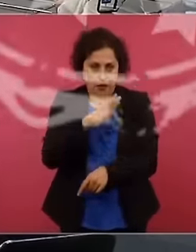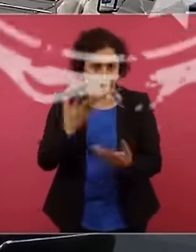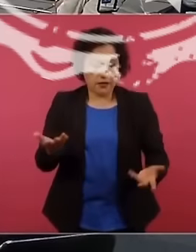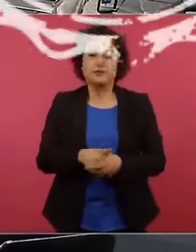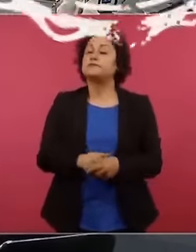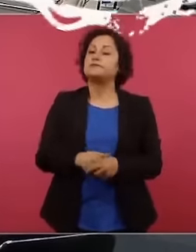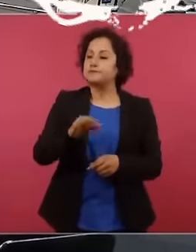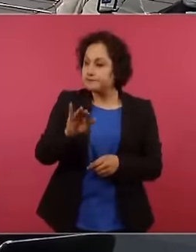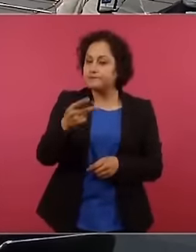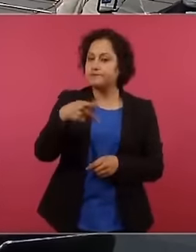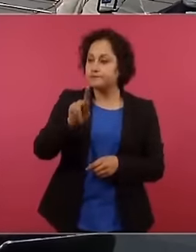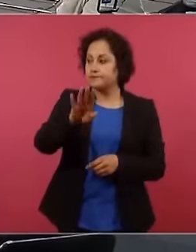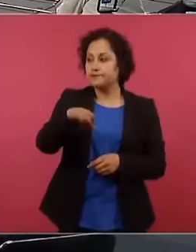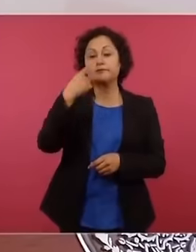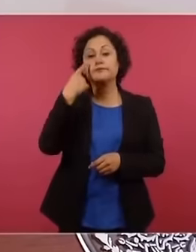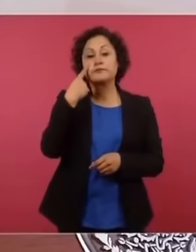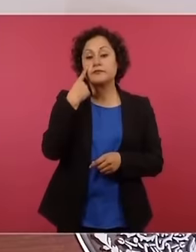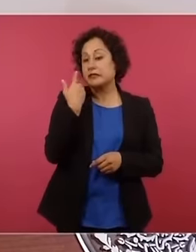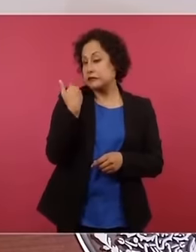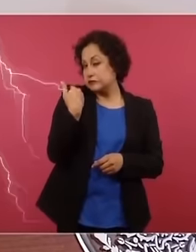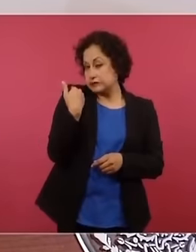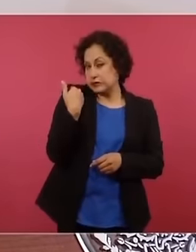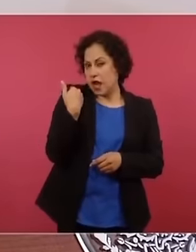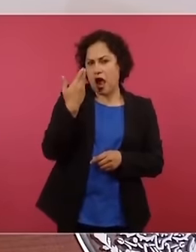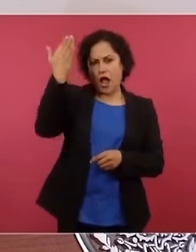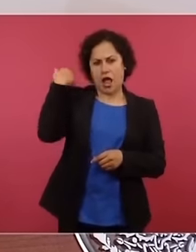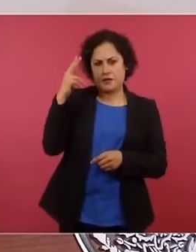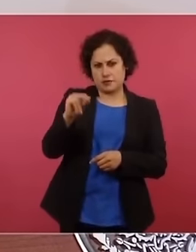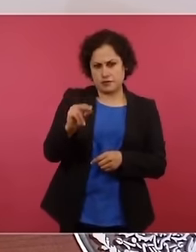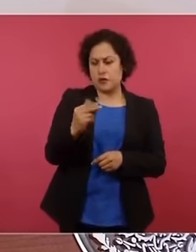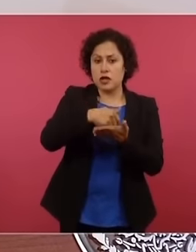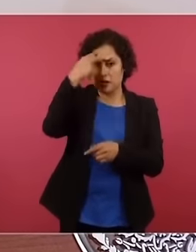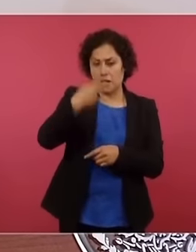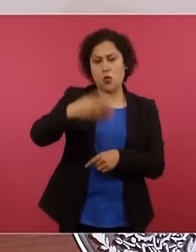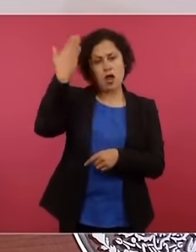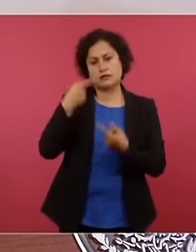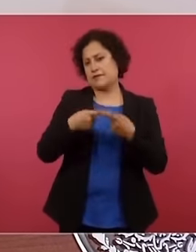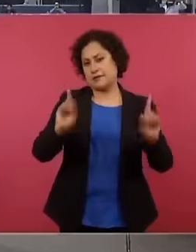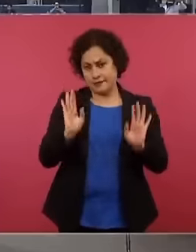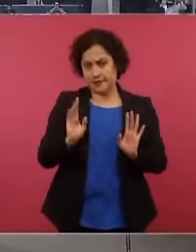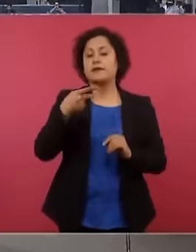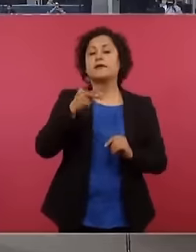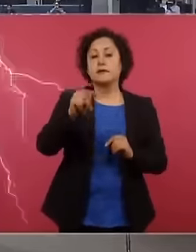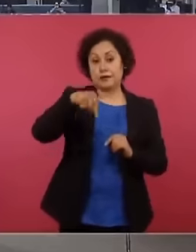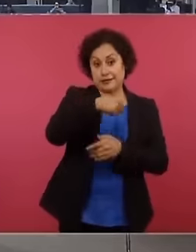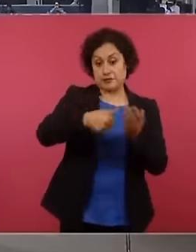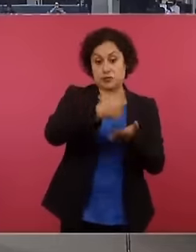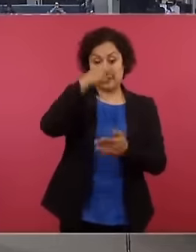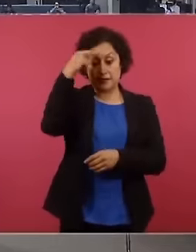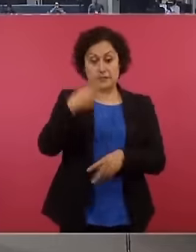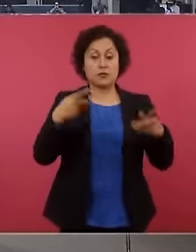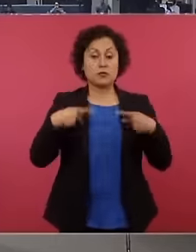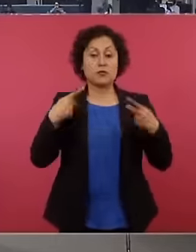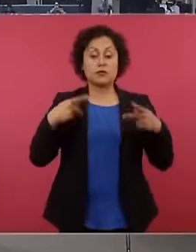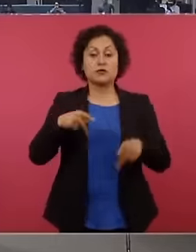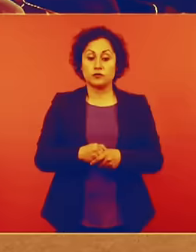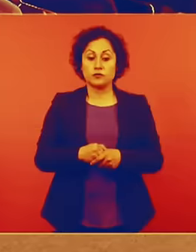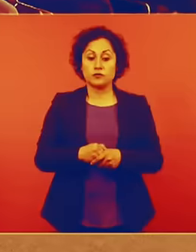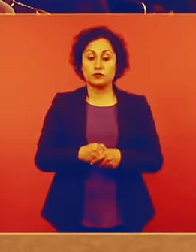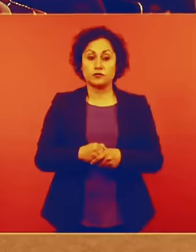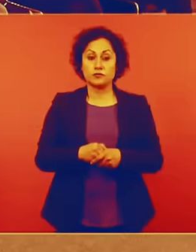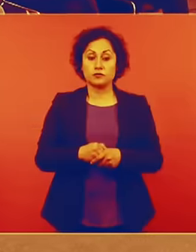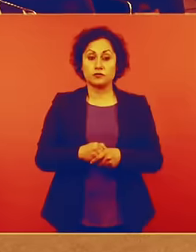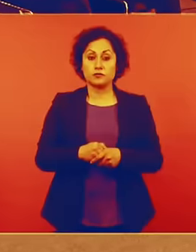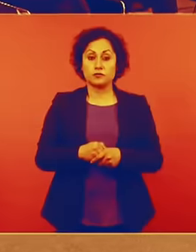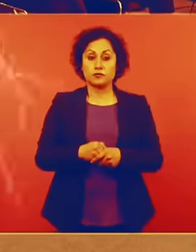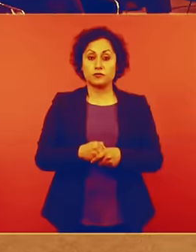¿Saben qué? Últimamente, porque no era así, la Ciudad de México, la gente en la Ciudad de México se ha volviendo